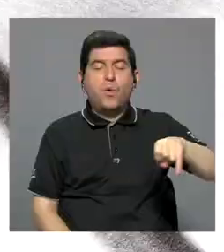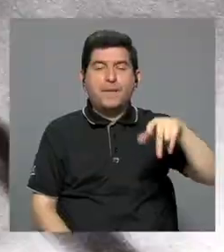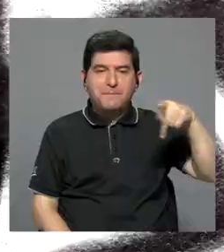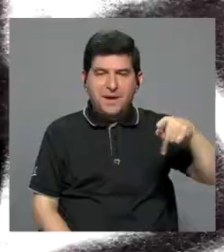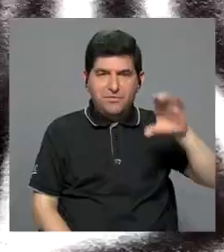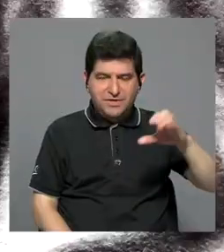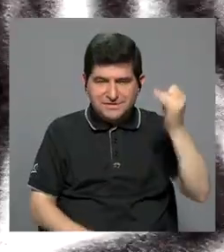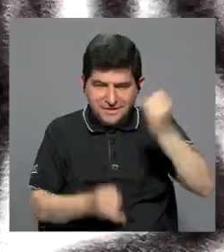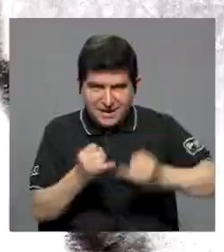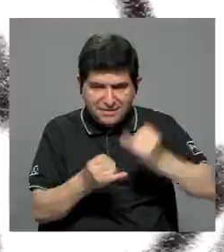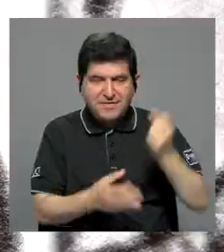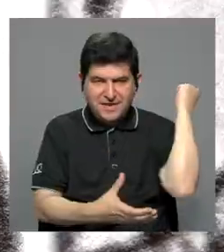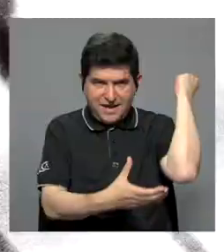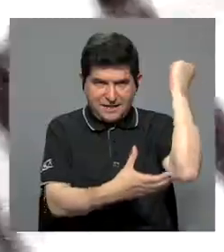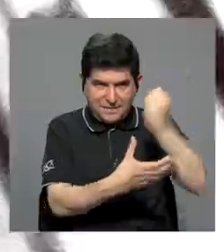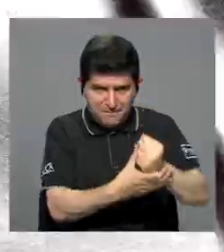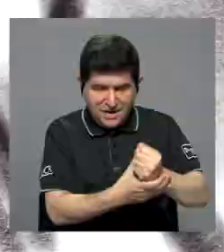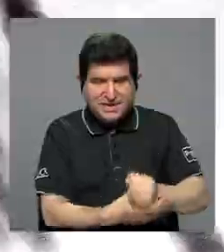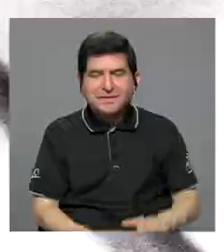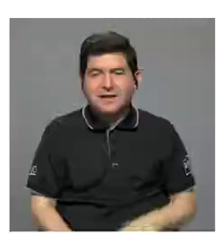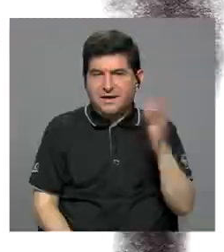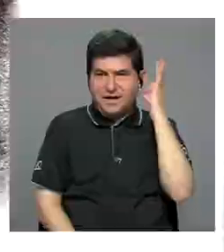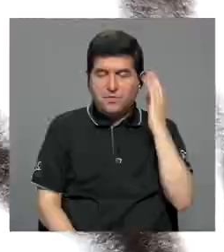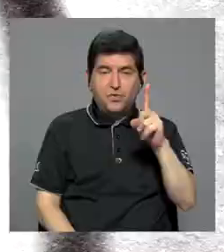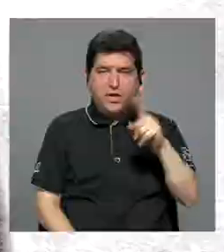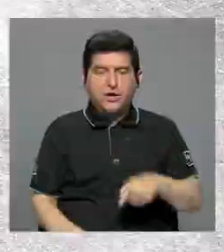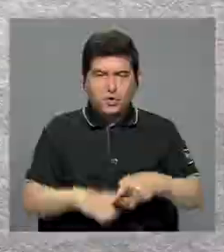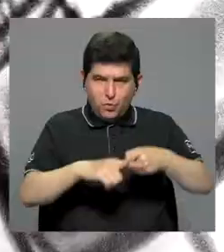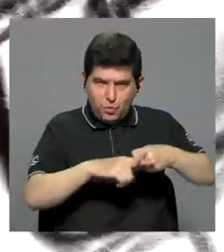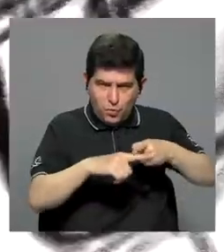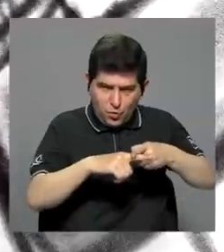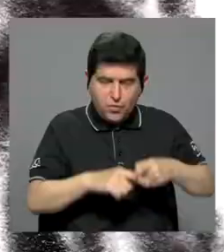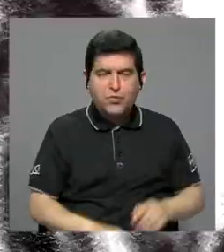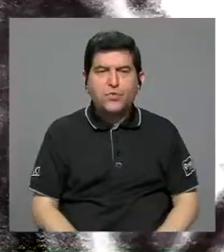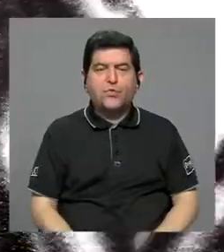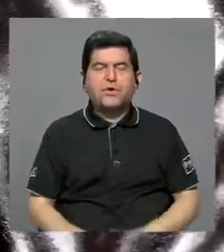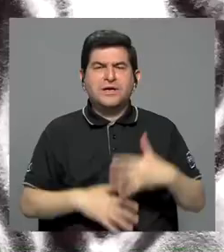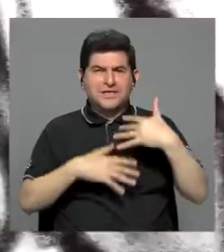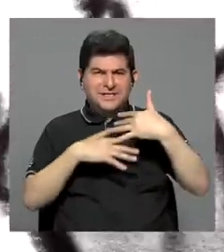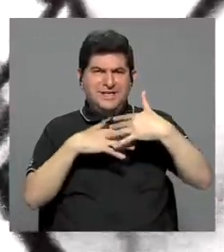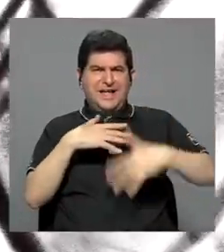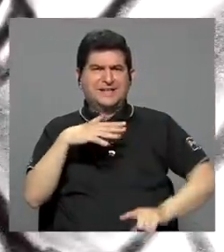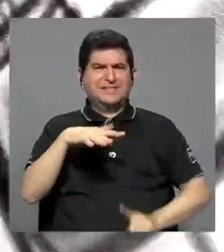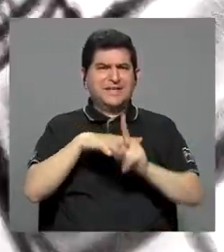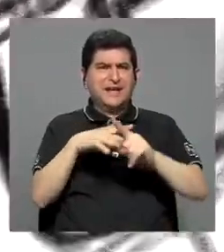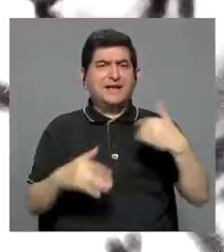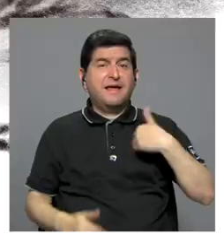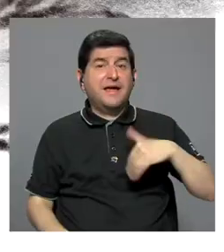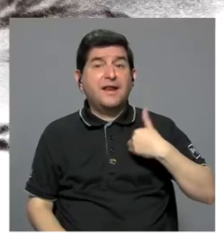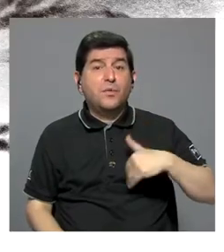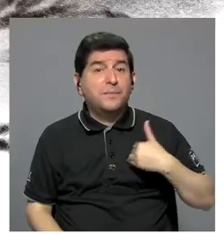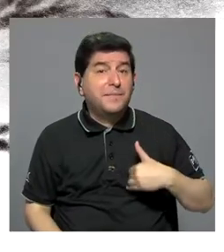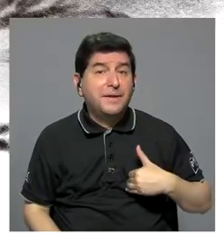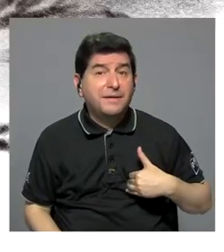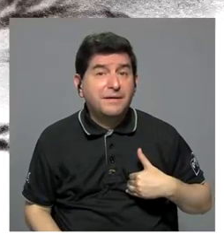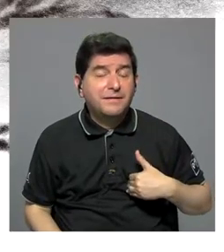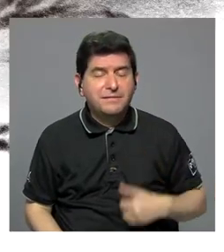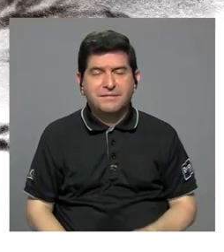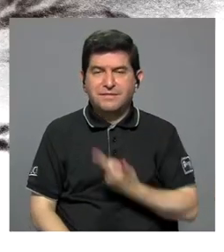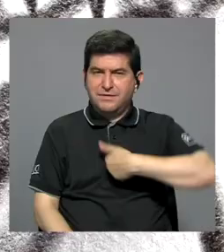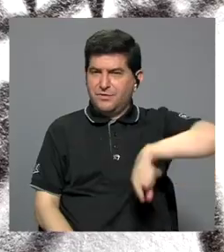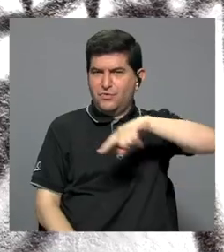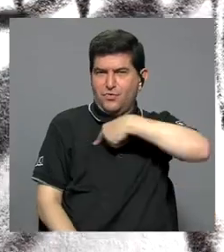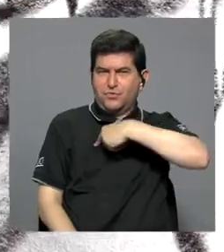Iribarne, la asesina con un cuchillo, la acuchilla, quien se tiñe de sangre es él.